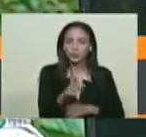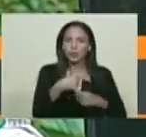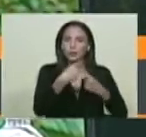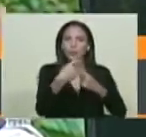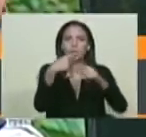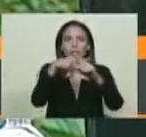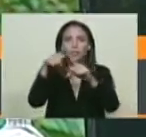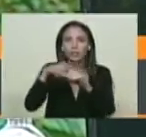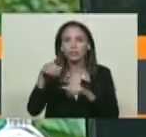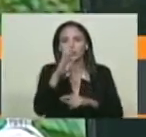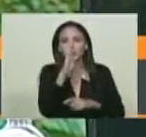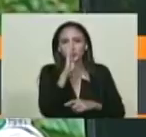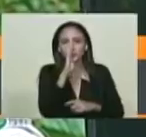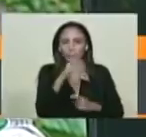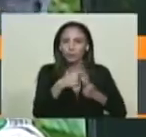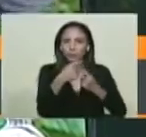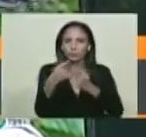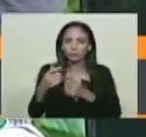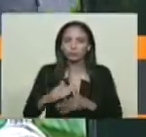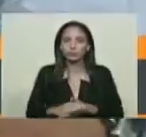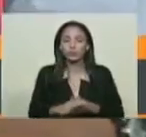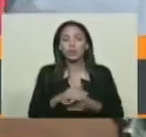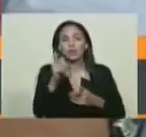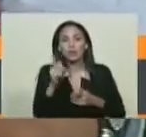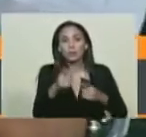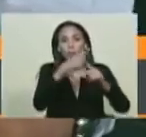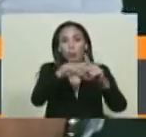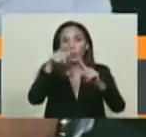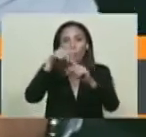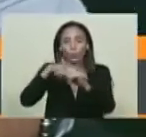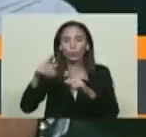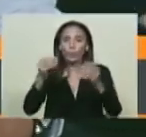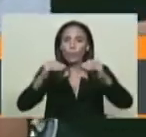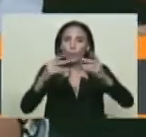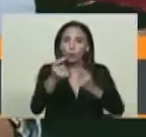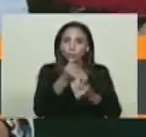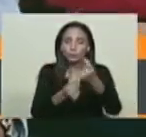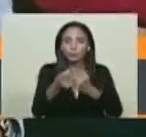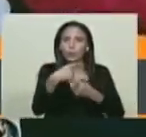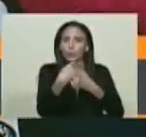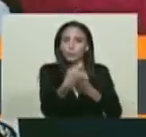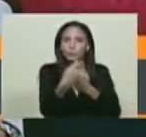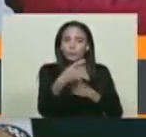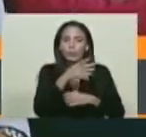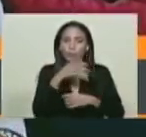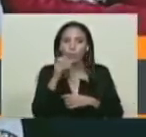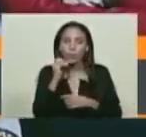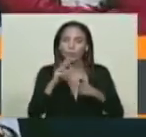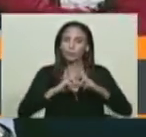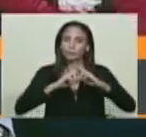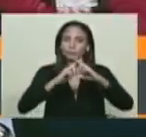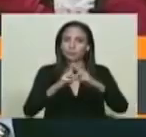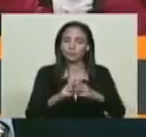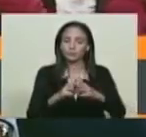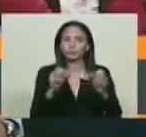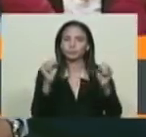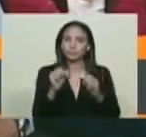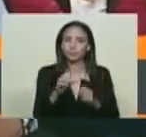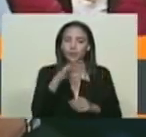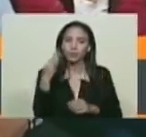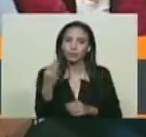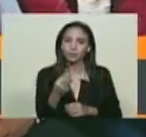Banco de Venezuela y el Banco del Tesoro. También otros fondos del Estado han estado financiando a la juventud venezolana. Correcto. Más